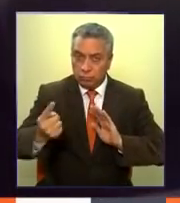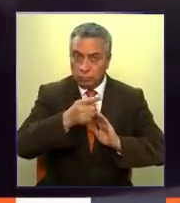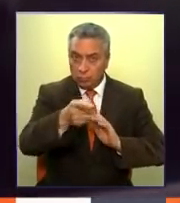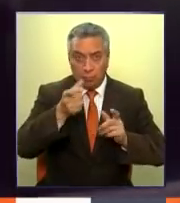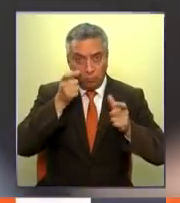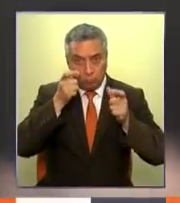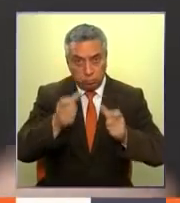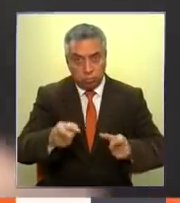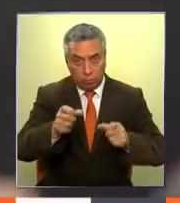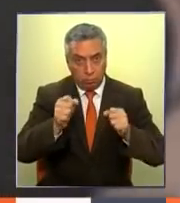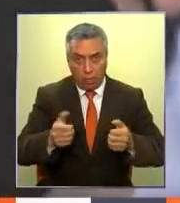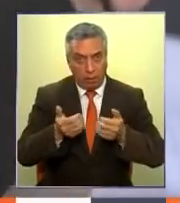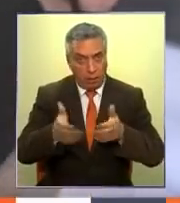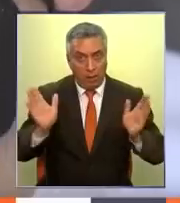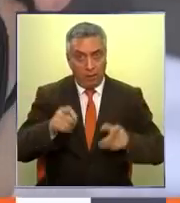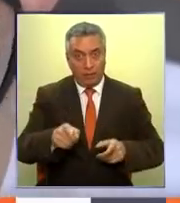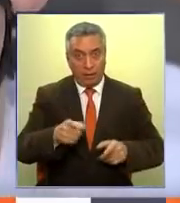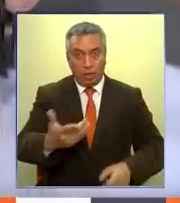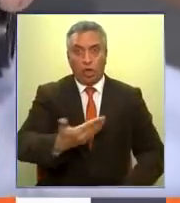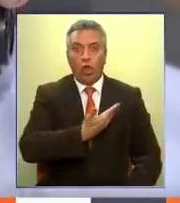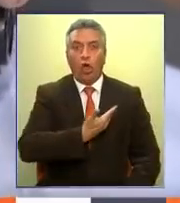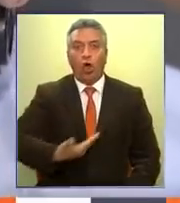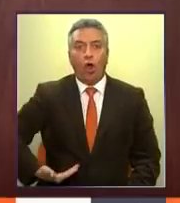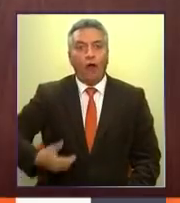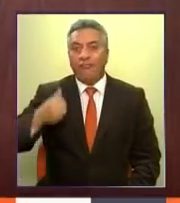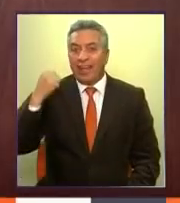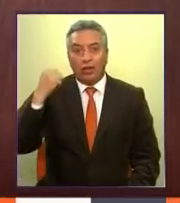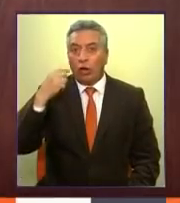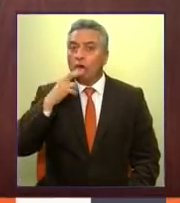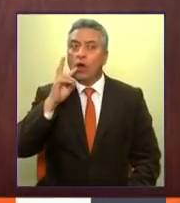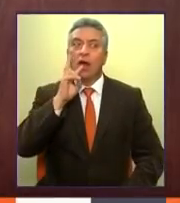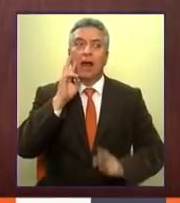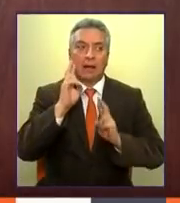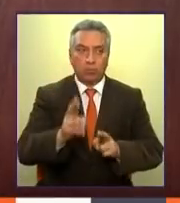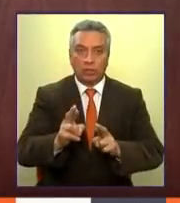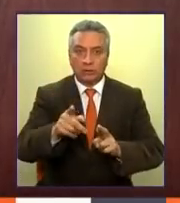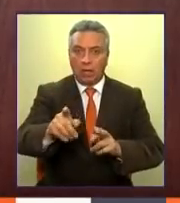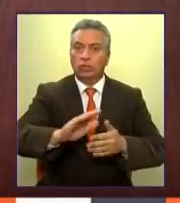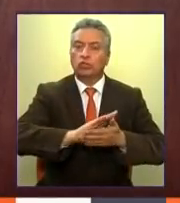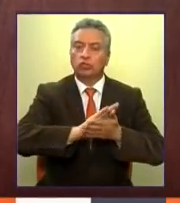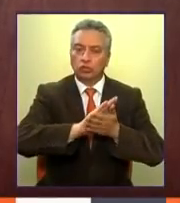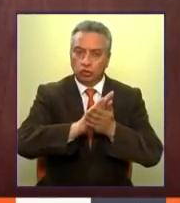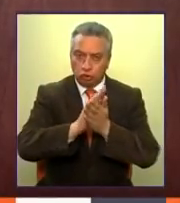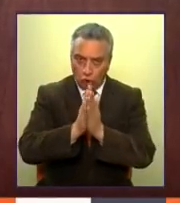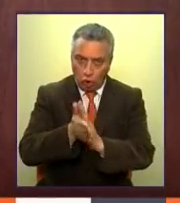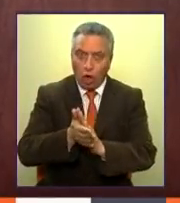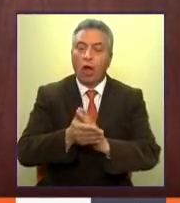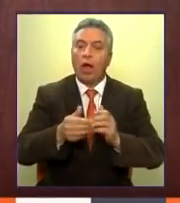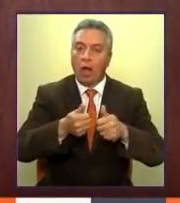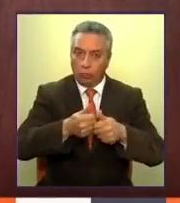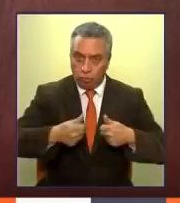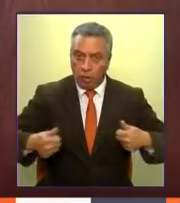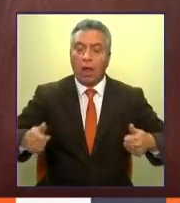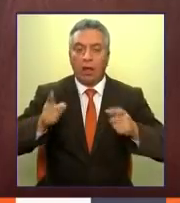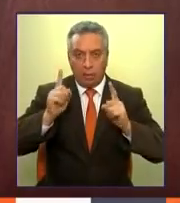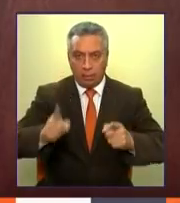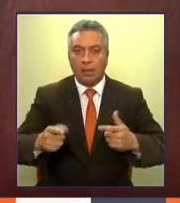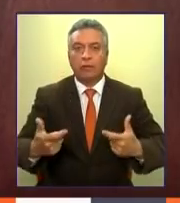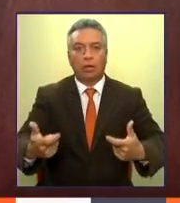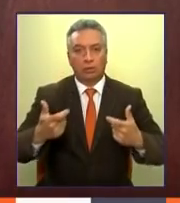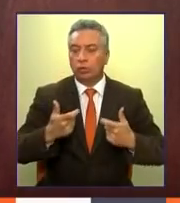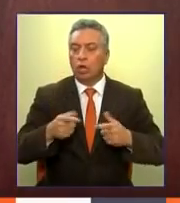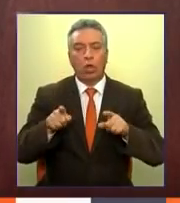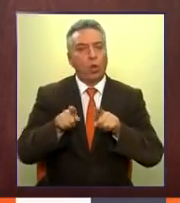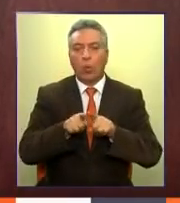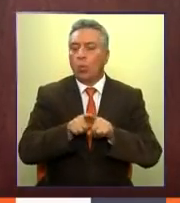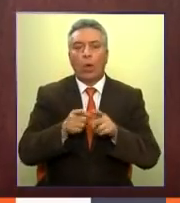fiscalizaciones? Desde el gobierno la respuesta fue enfática. Todas las autoridades debemos someternos al control como cualquier ciudadano